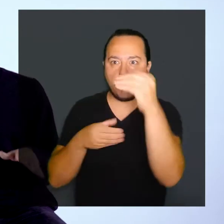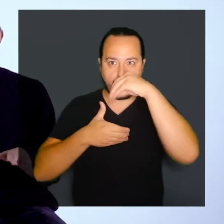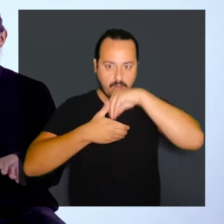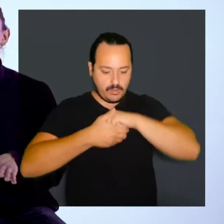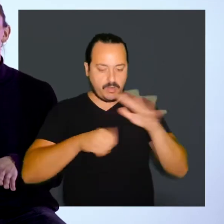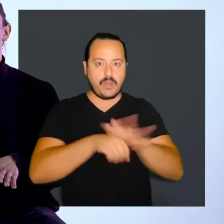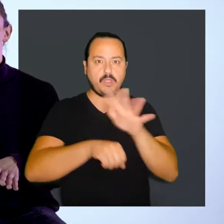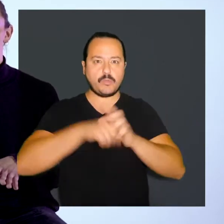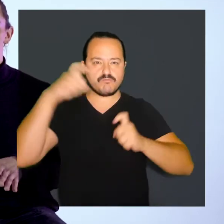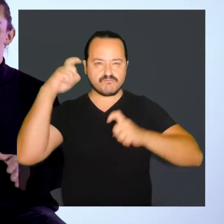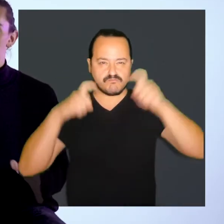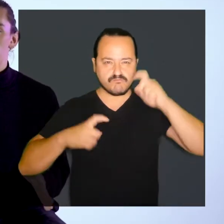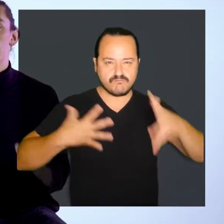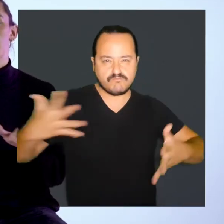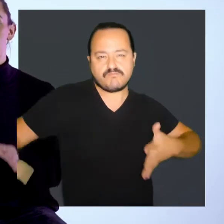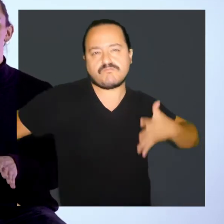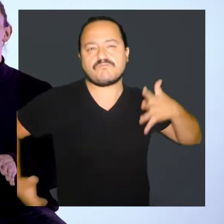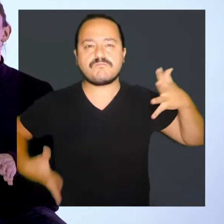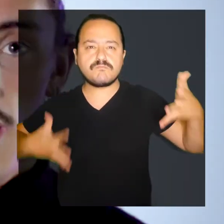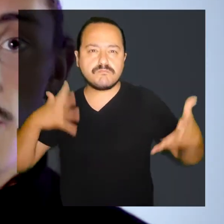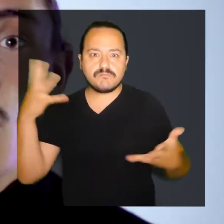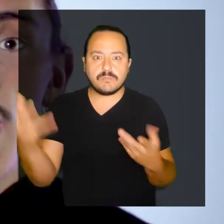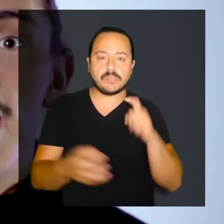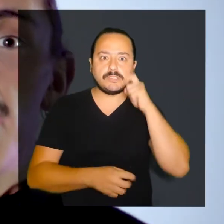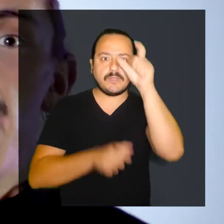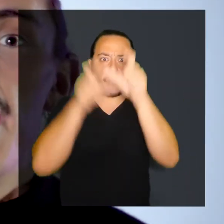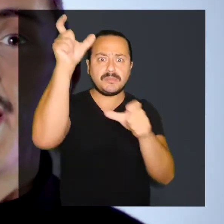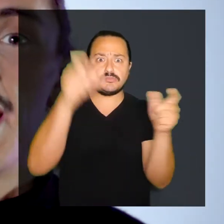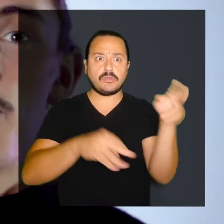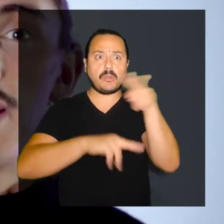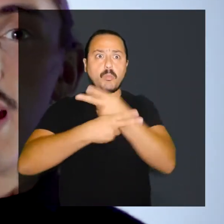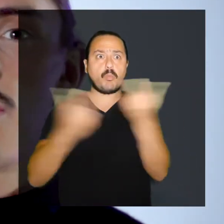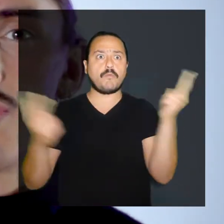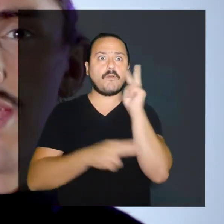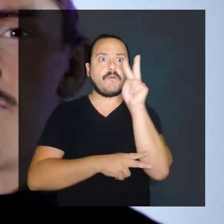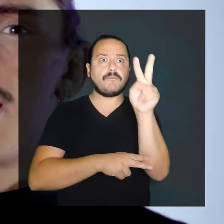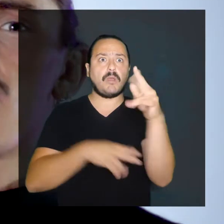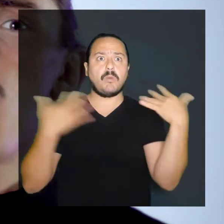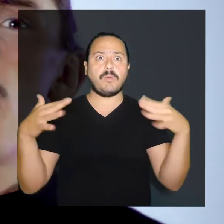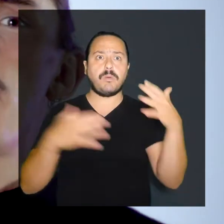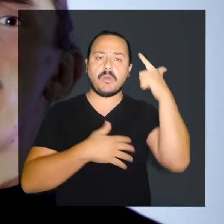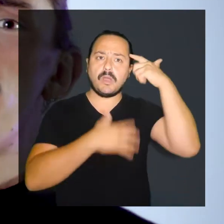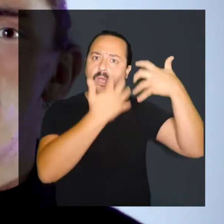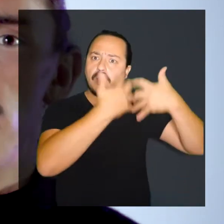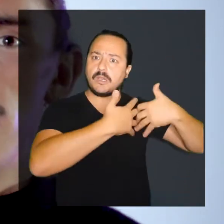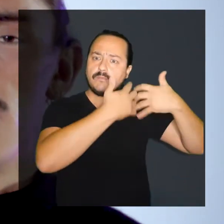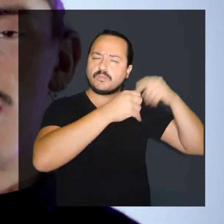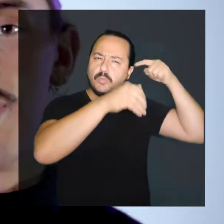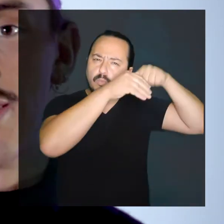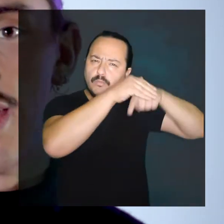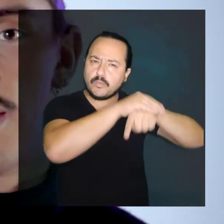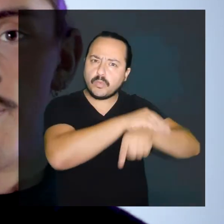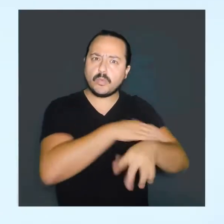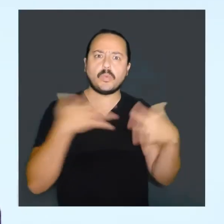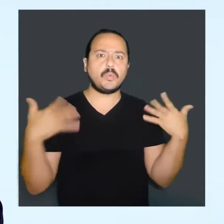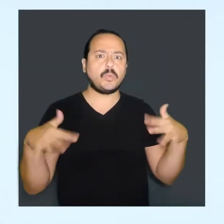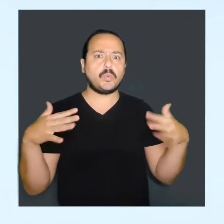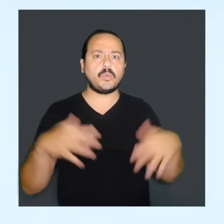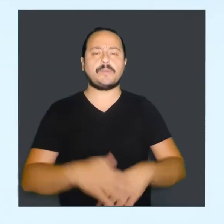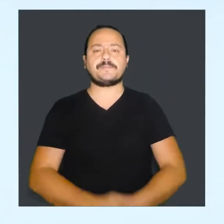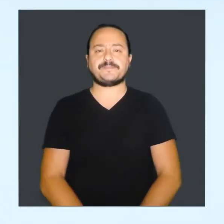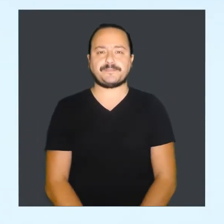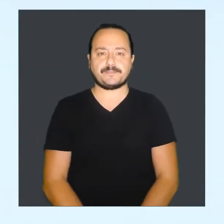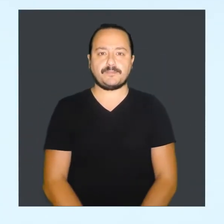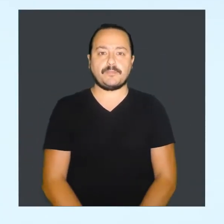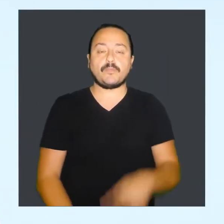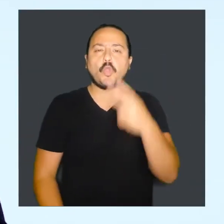y la ridiculización de ciertas características, buscan generar en el espectador una reflexión más profunda de lo que se plantea. No será